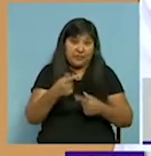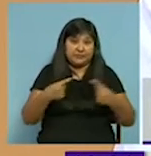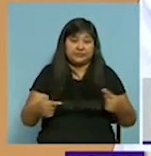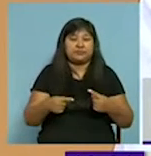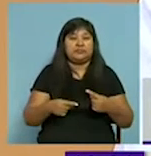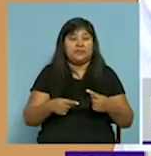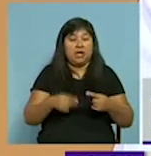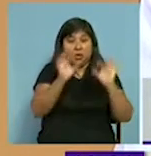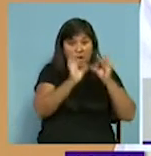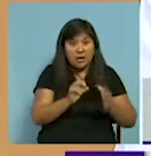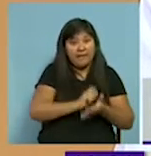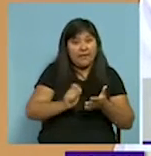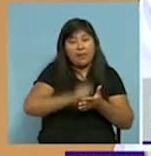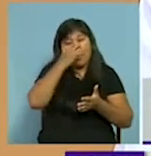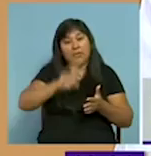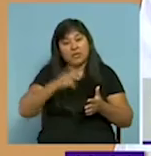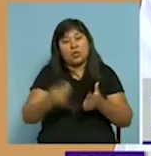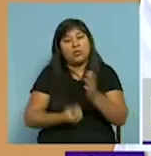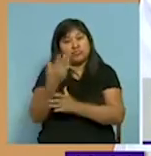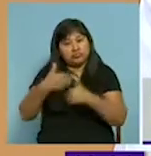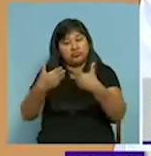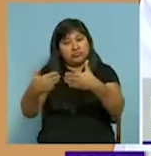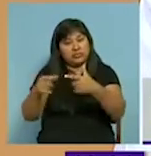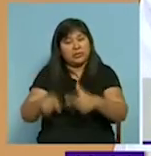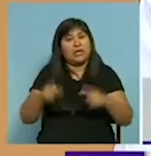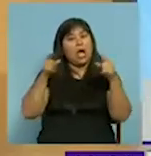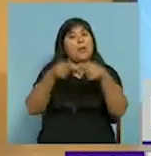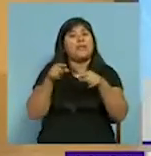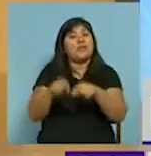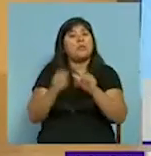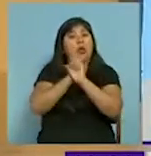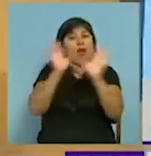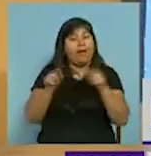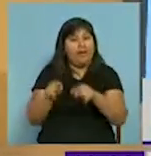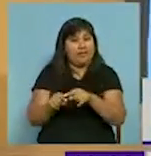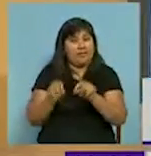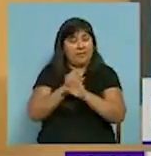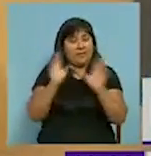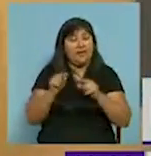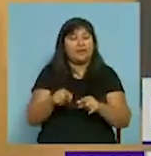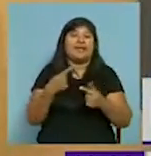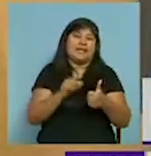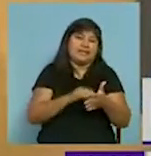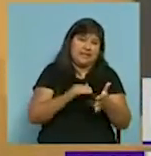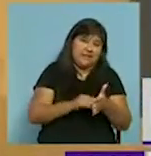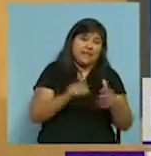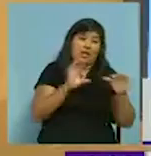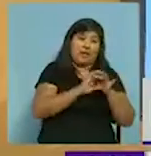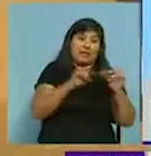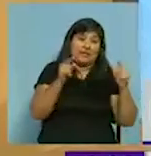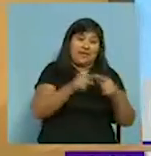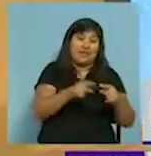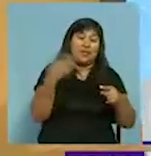y luego lo ejecutamos enmarcando objetivos bien claros que tenían que ver con objetivos generales y específicos